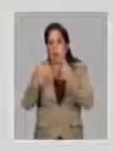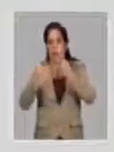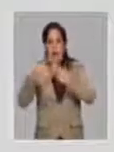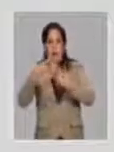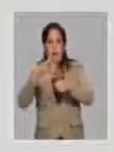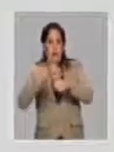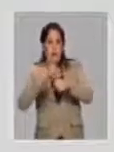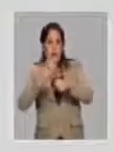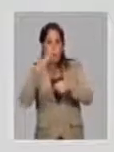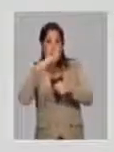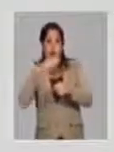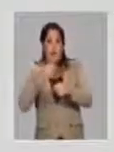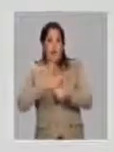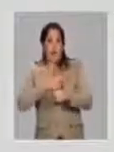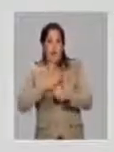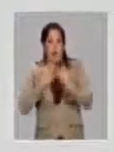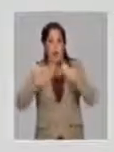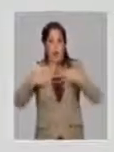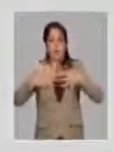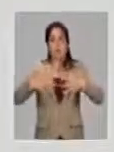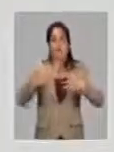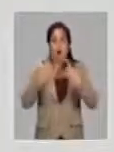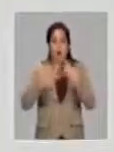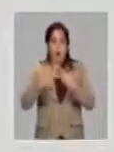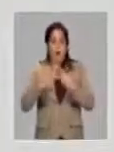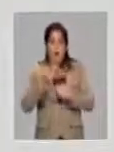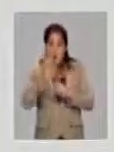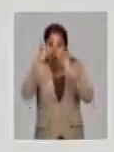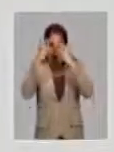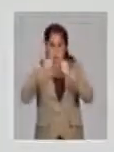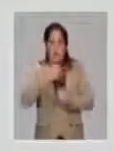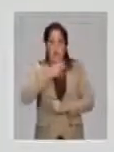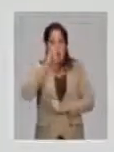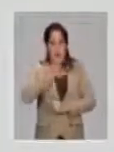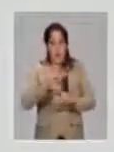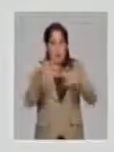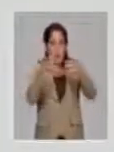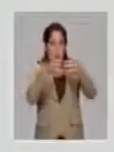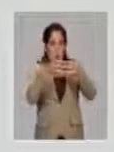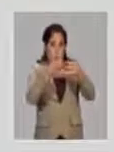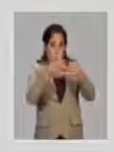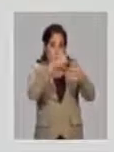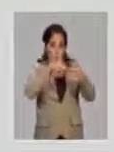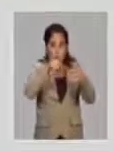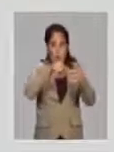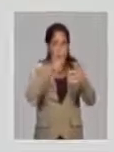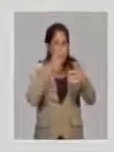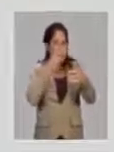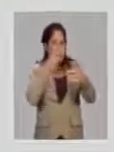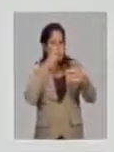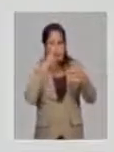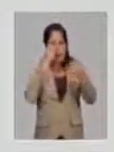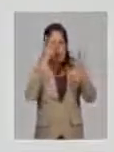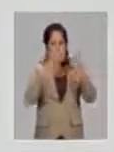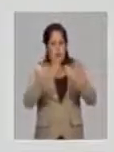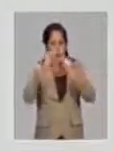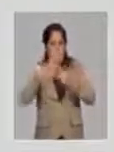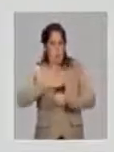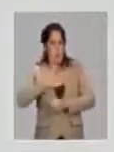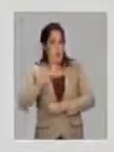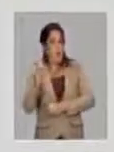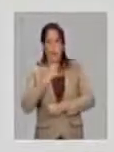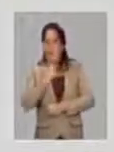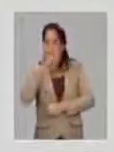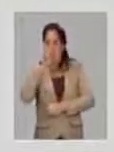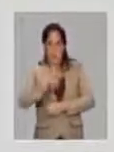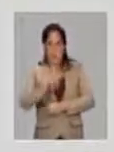todos estos resultados, que han sido evaluados también por un comité independiente de monitoreo de datos, no por